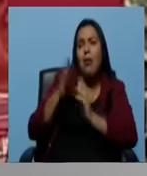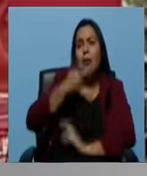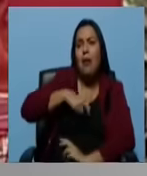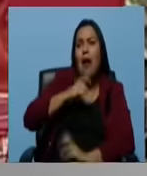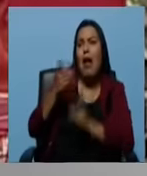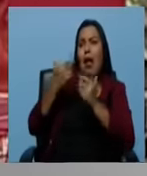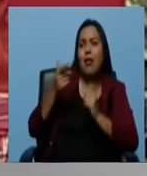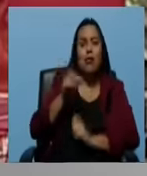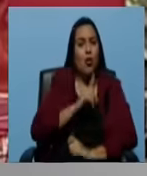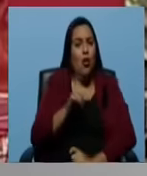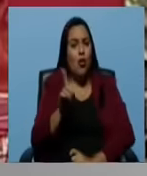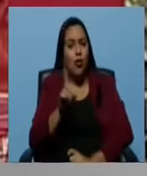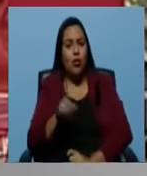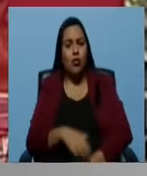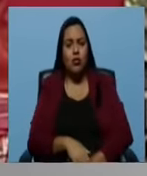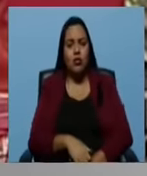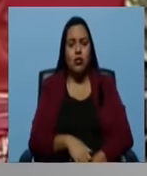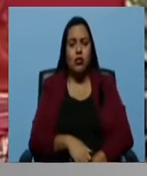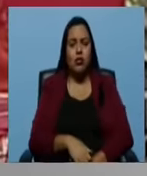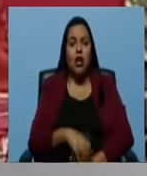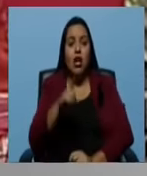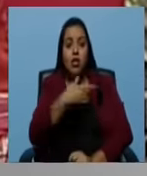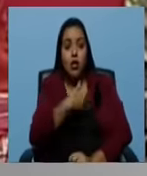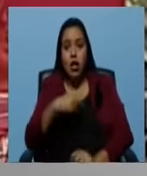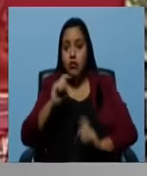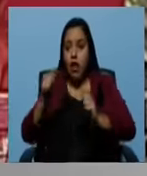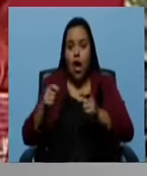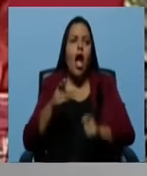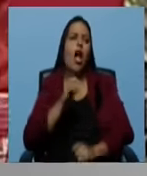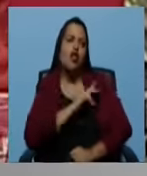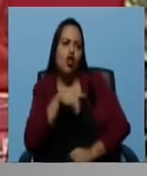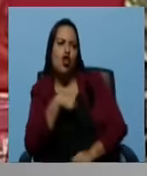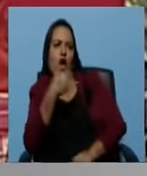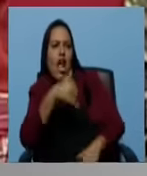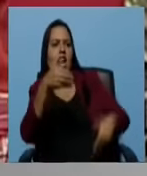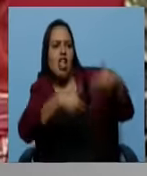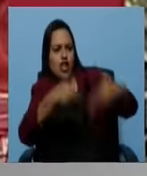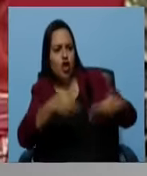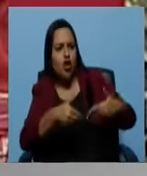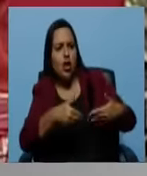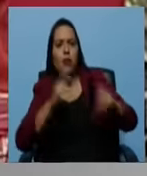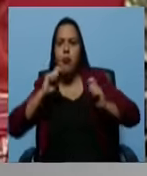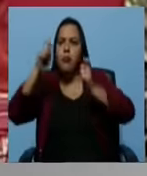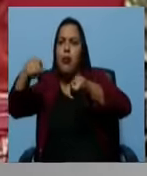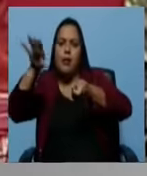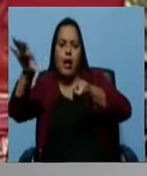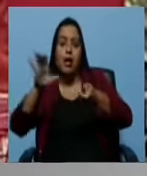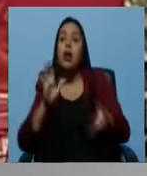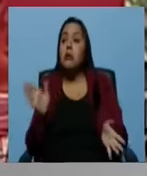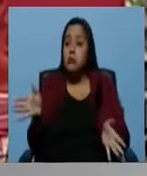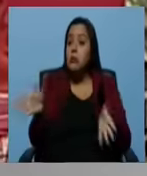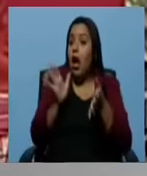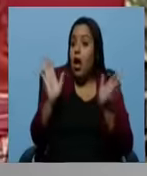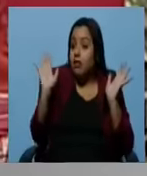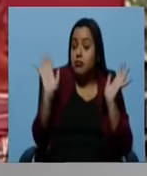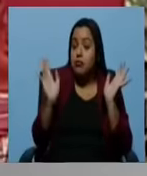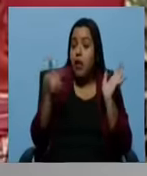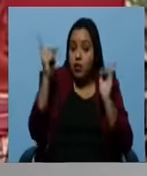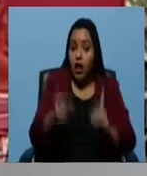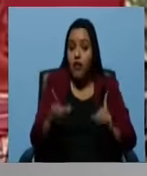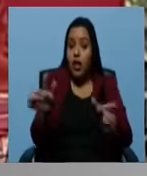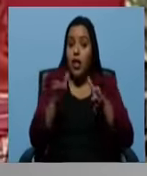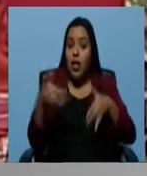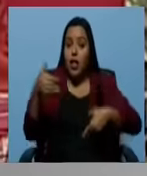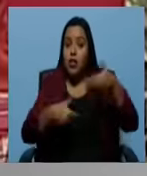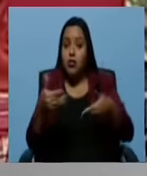No, ellos están listos para entregar. No, van a unas elecciones porque quieren entregar, ganen. Si quieren que les entreguemos, tienen que ganar. Pero